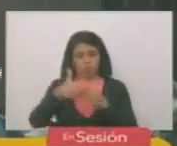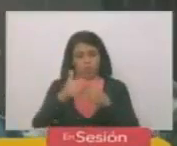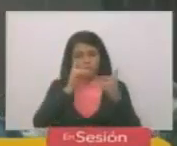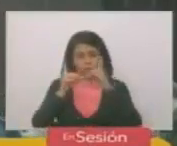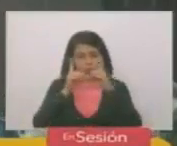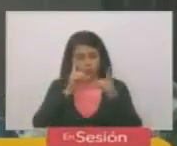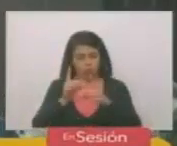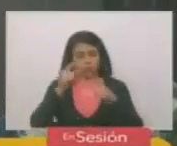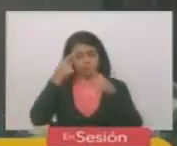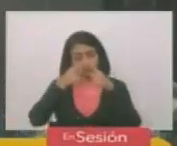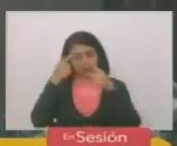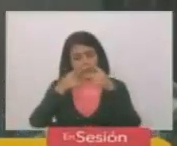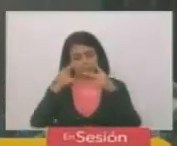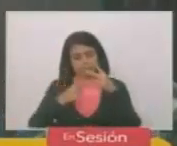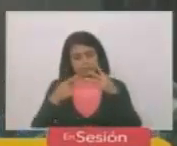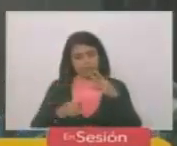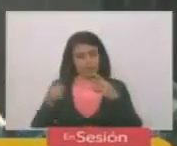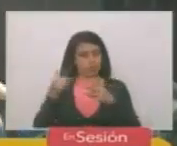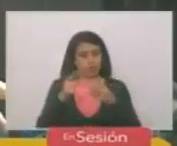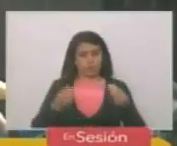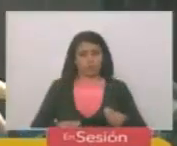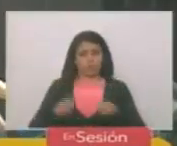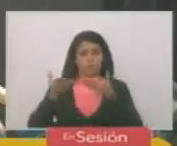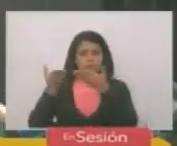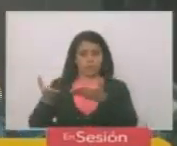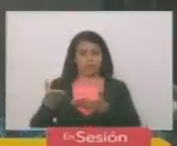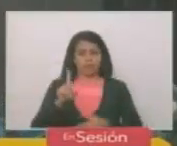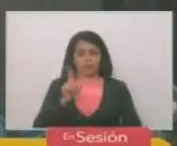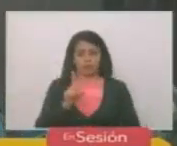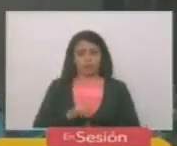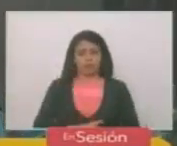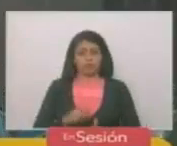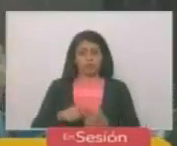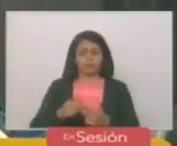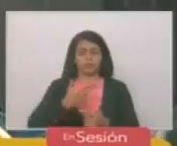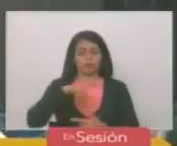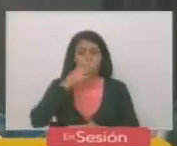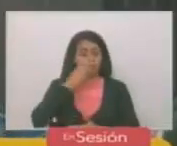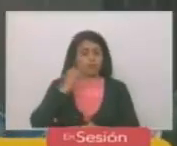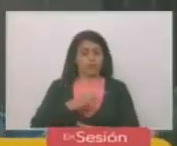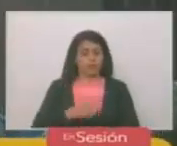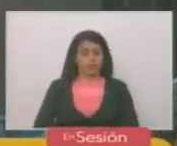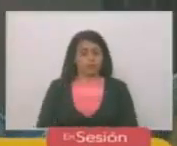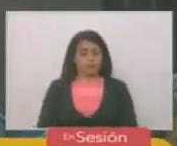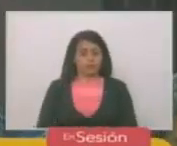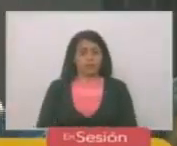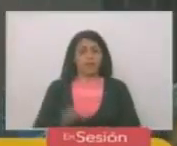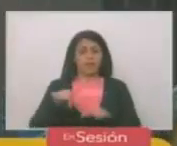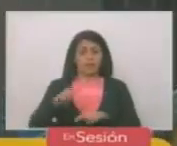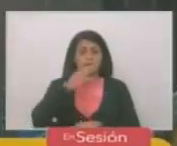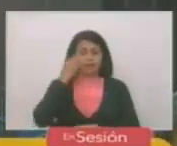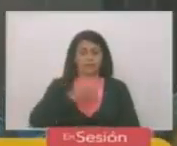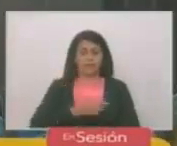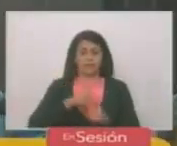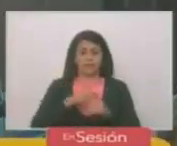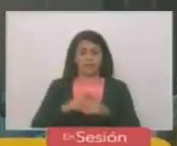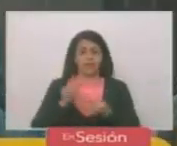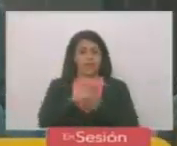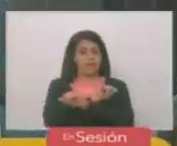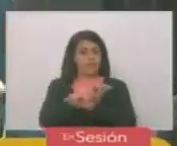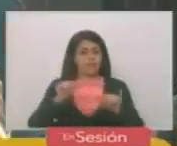discutido, no nos lo regalaron. Fuimos con nuestra verdad y esa verdad se